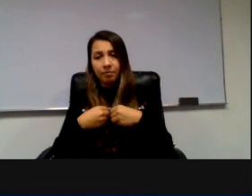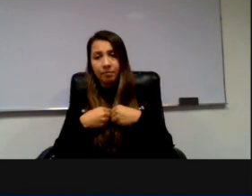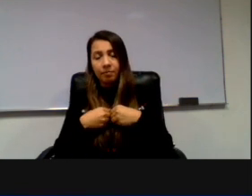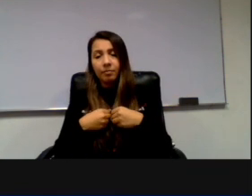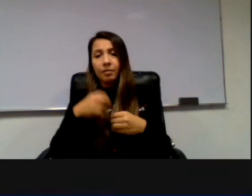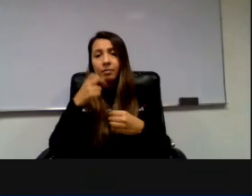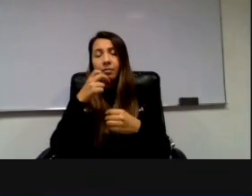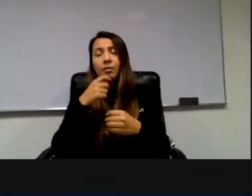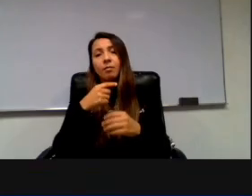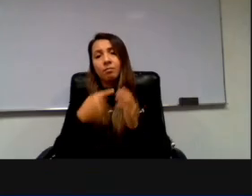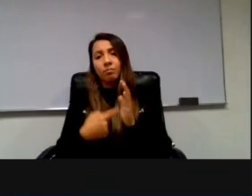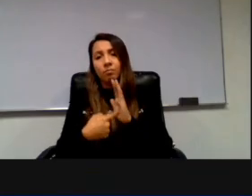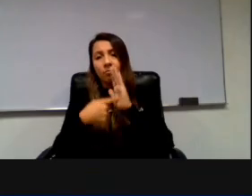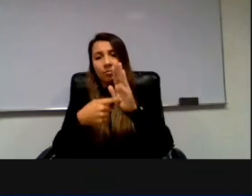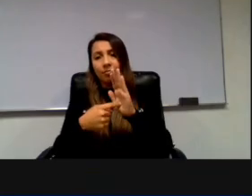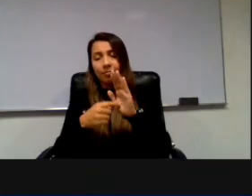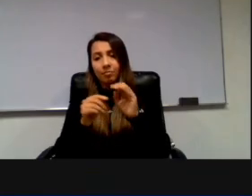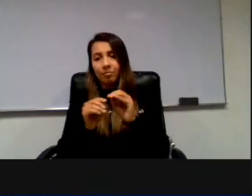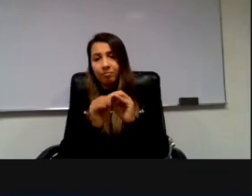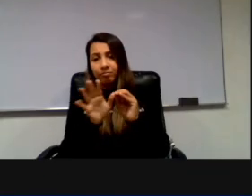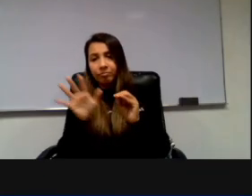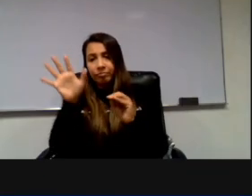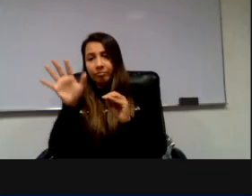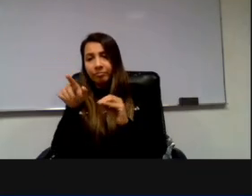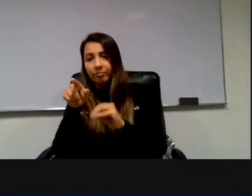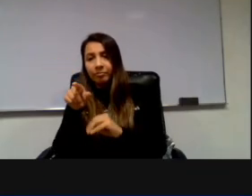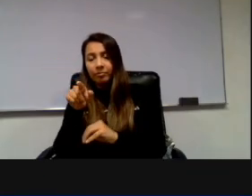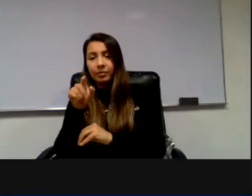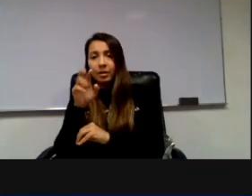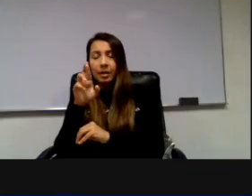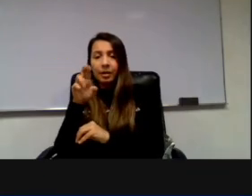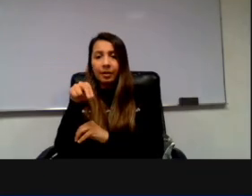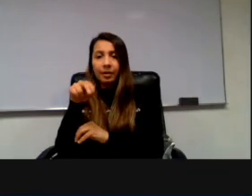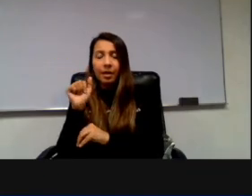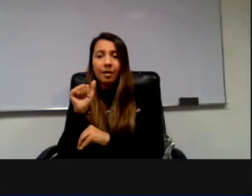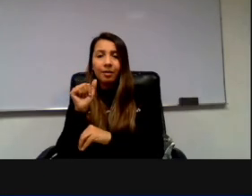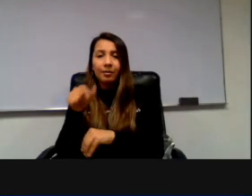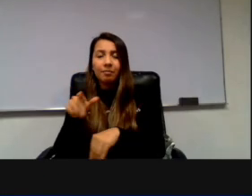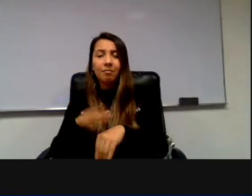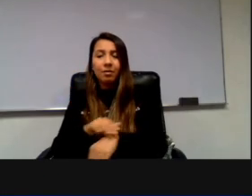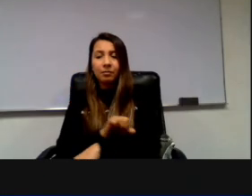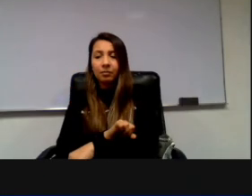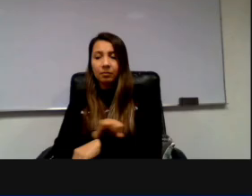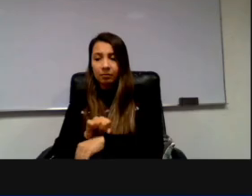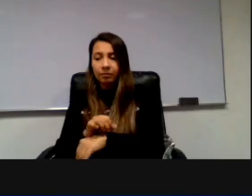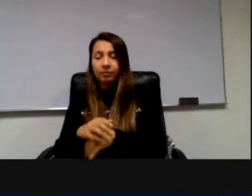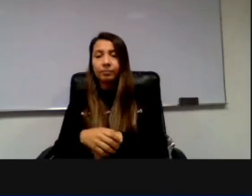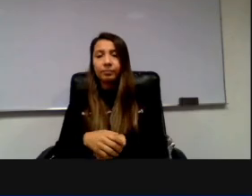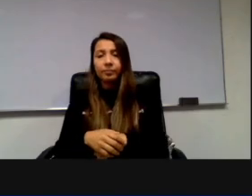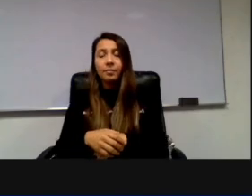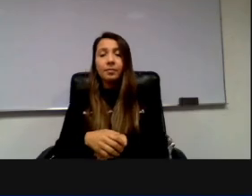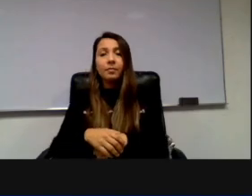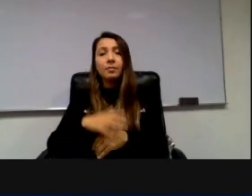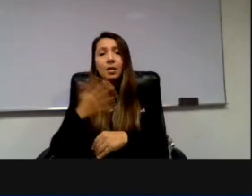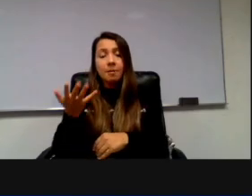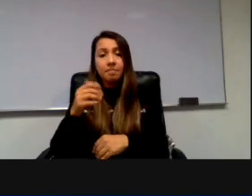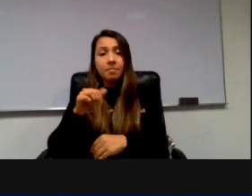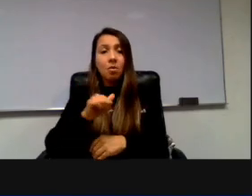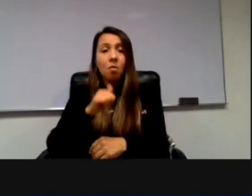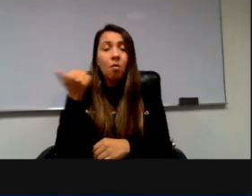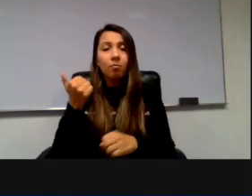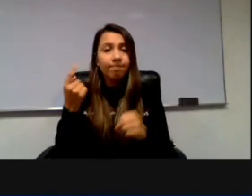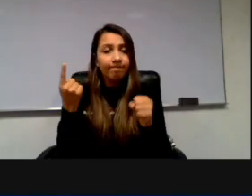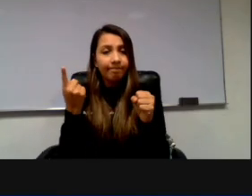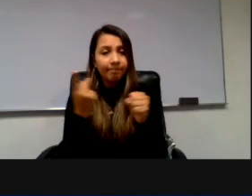último ancestro común tenía un genoma de RNA y era pues relativamente más simple. Y otra cosa que empieza a suceder